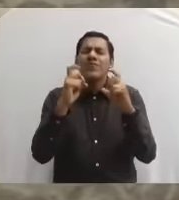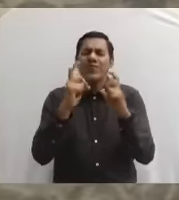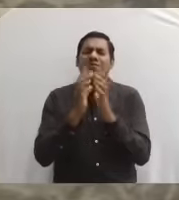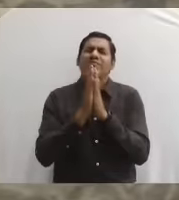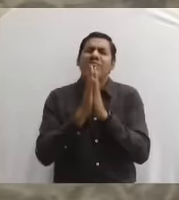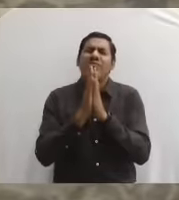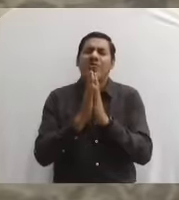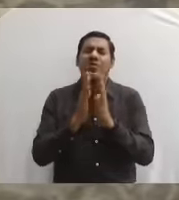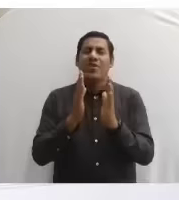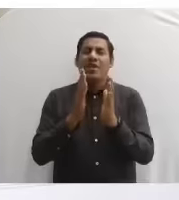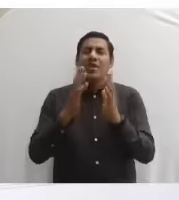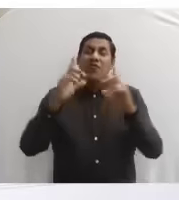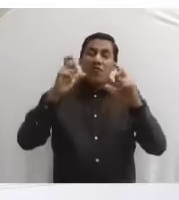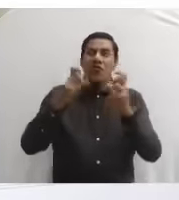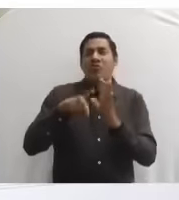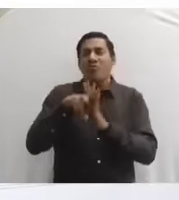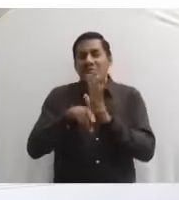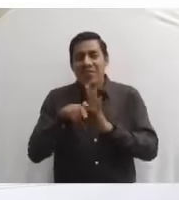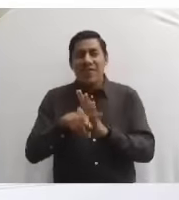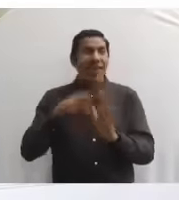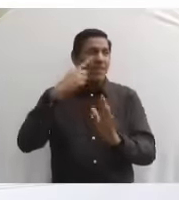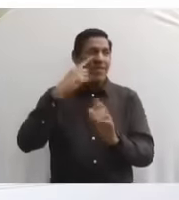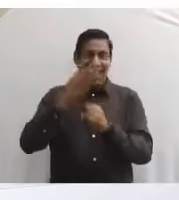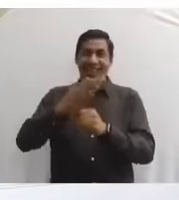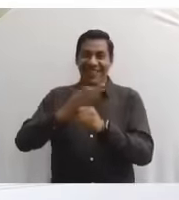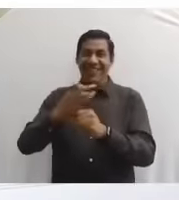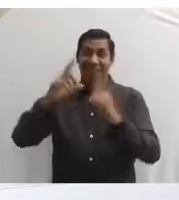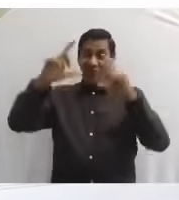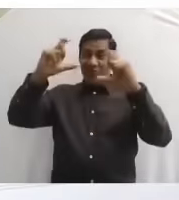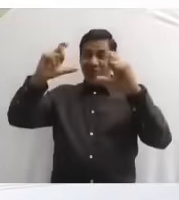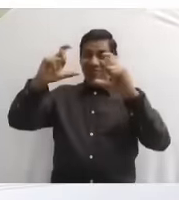ustedes, un video de selfie. Ahí les va.